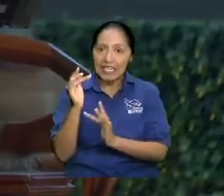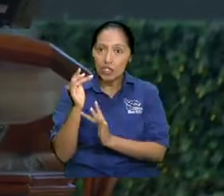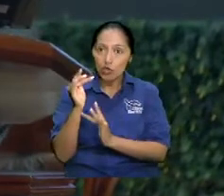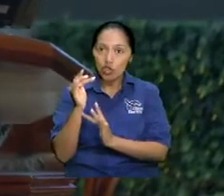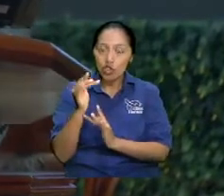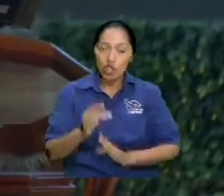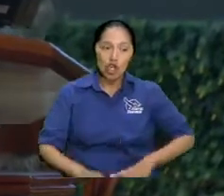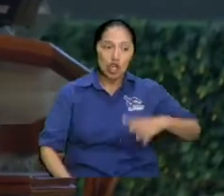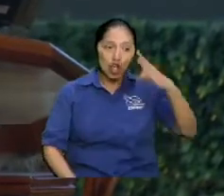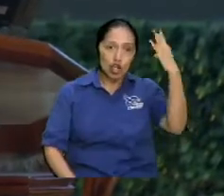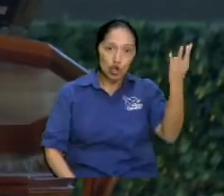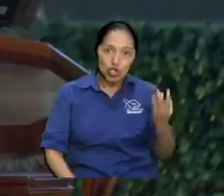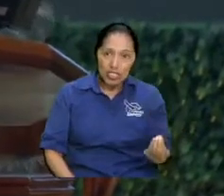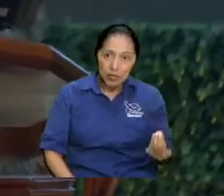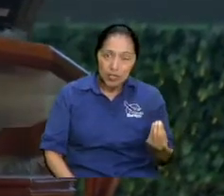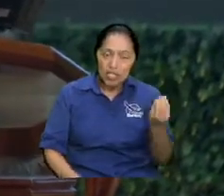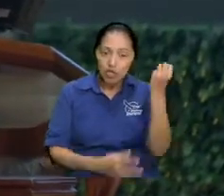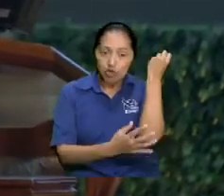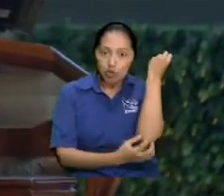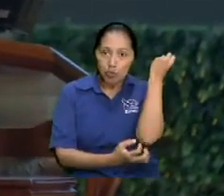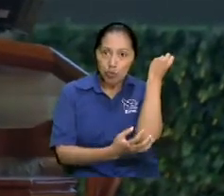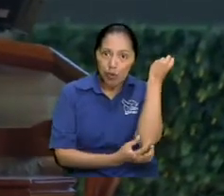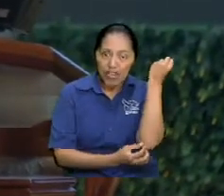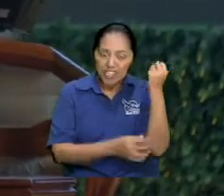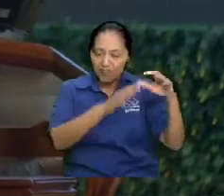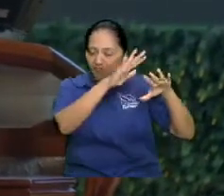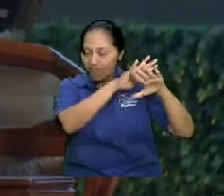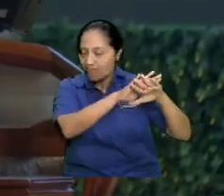¿Qué puede hacer esta Santa Cena según esta perspectiva?